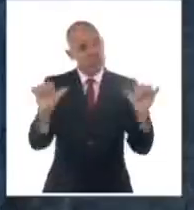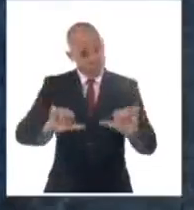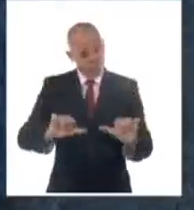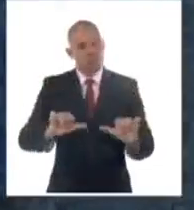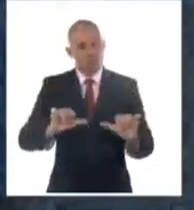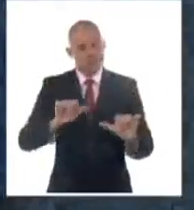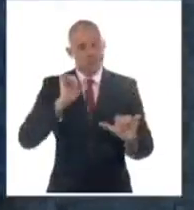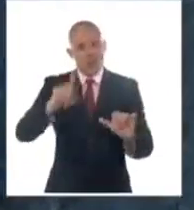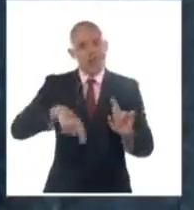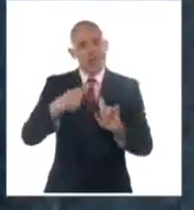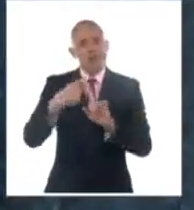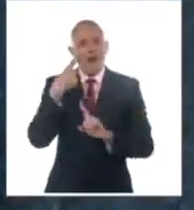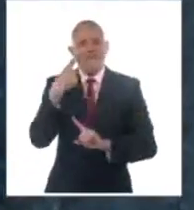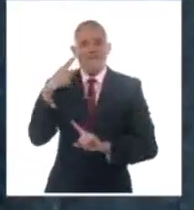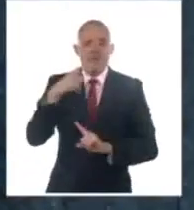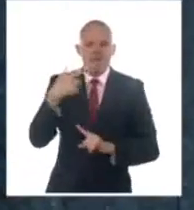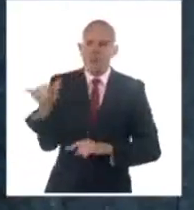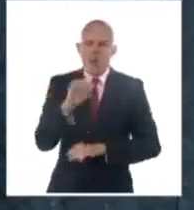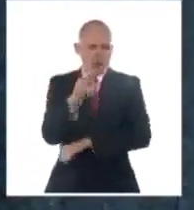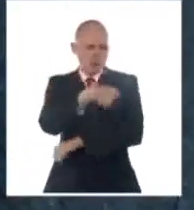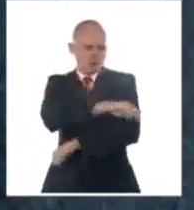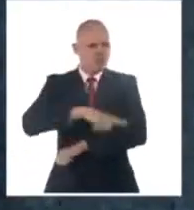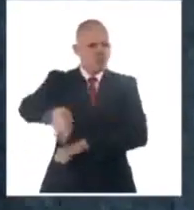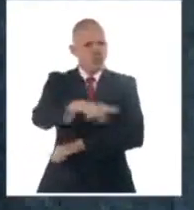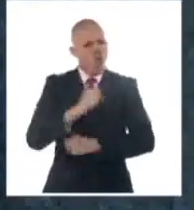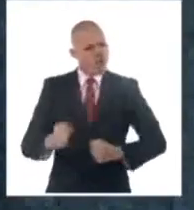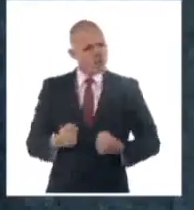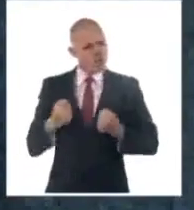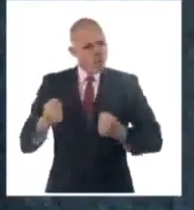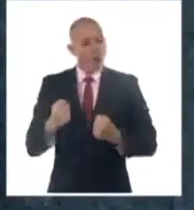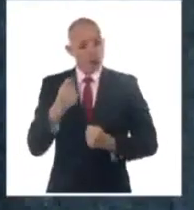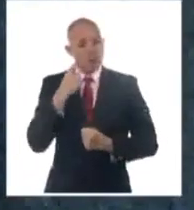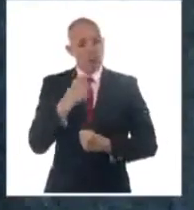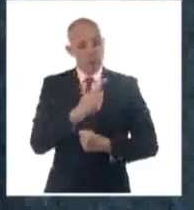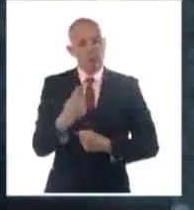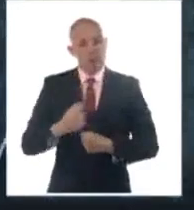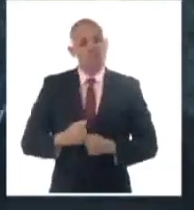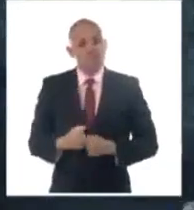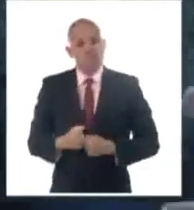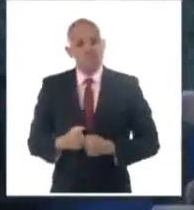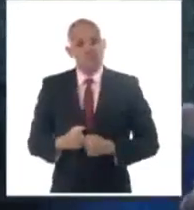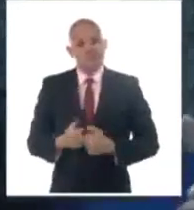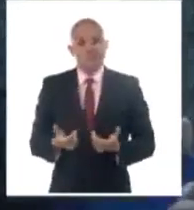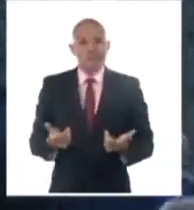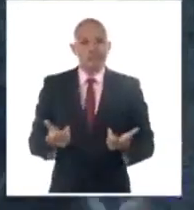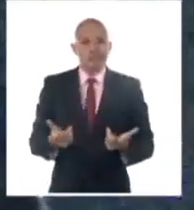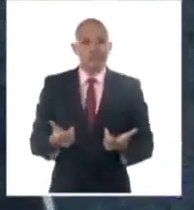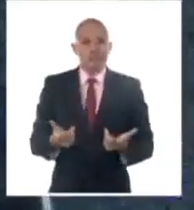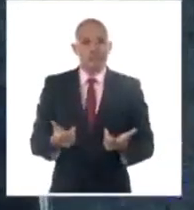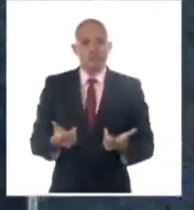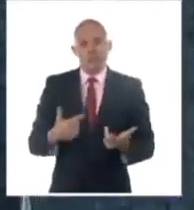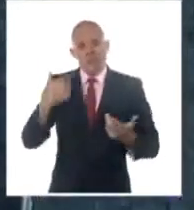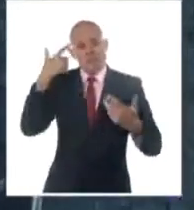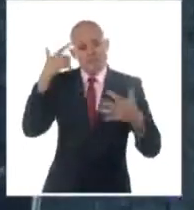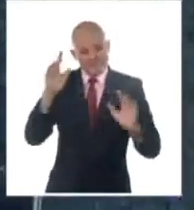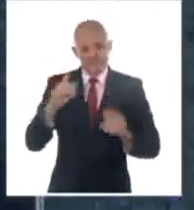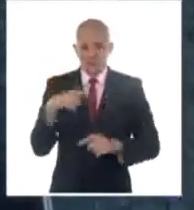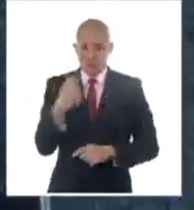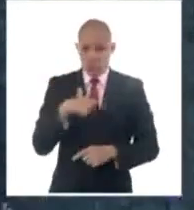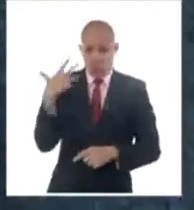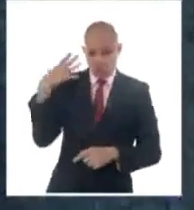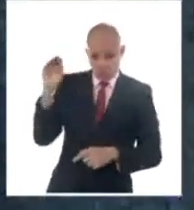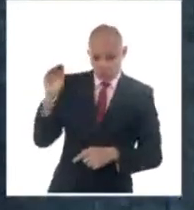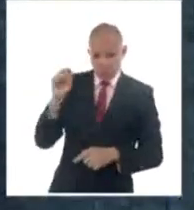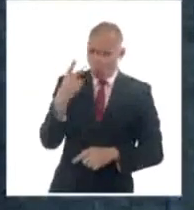sido testigos de una gran fortaleza del pueblo cubano. Y creo que nos vamos a Estados Unidos dentro